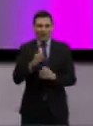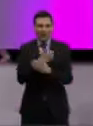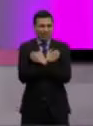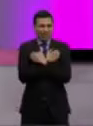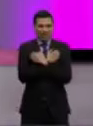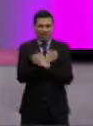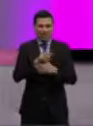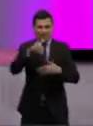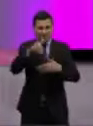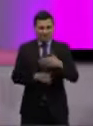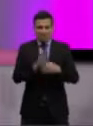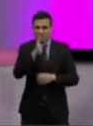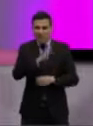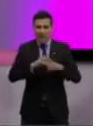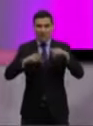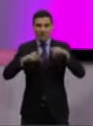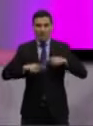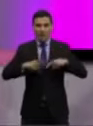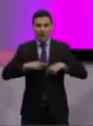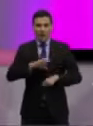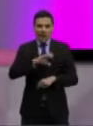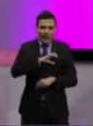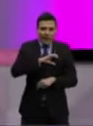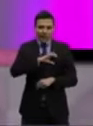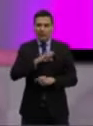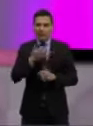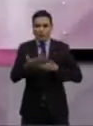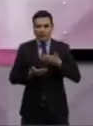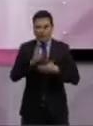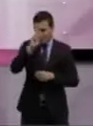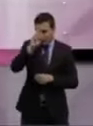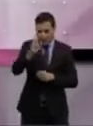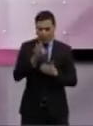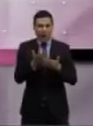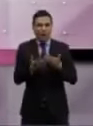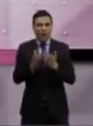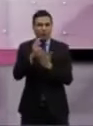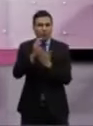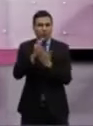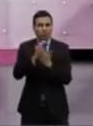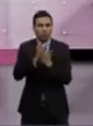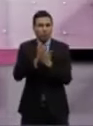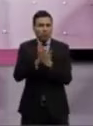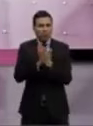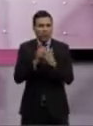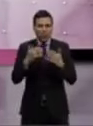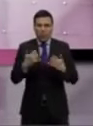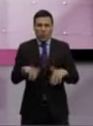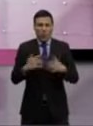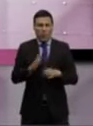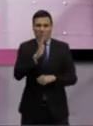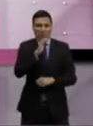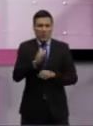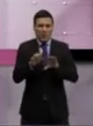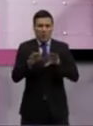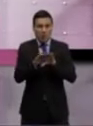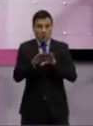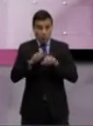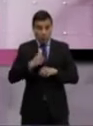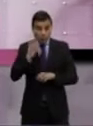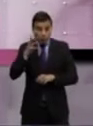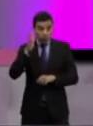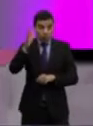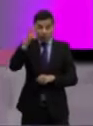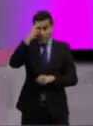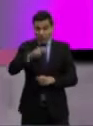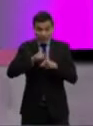en el área afectiva, en el área de respeto. Hemos caído y vamos para abajo en picada. Yo no quiero un país así. Yo